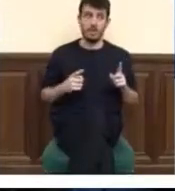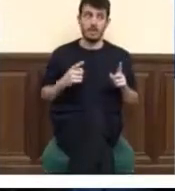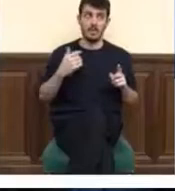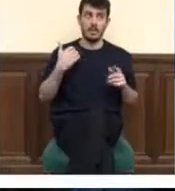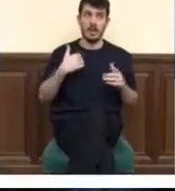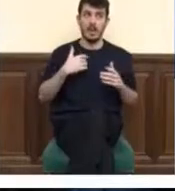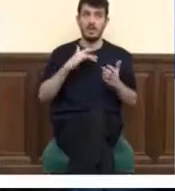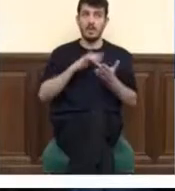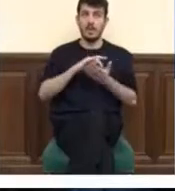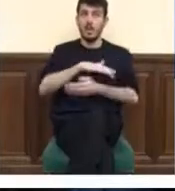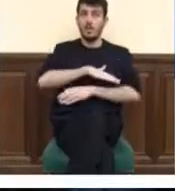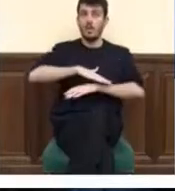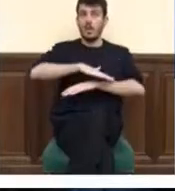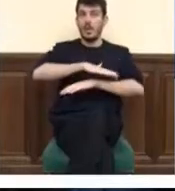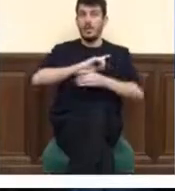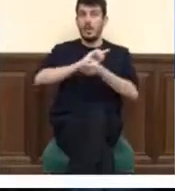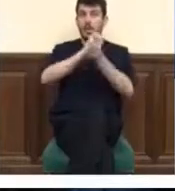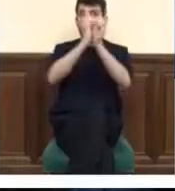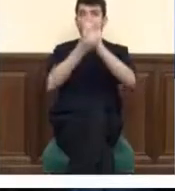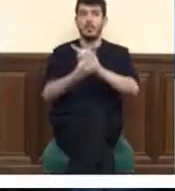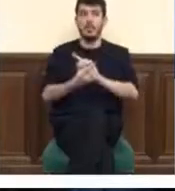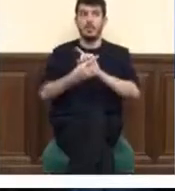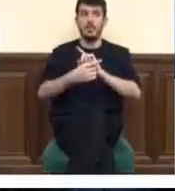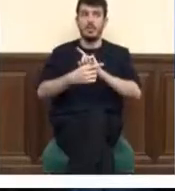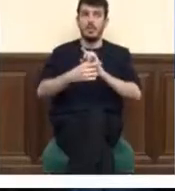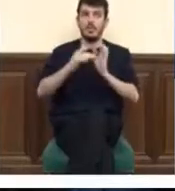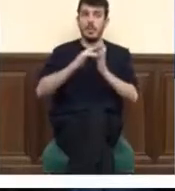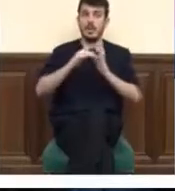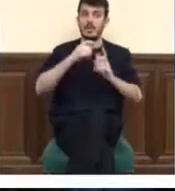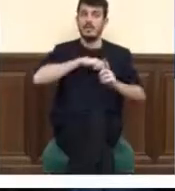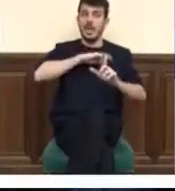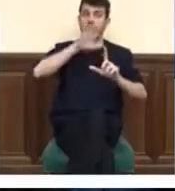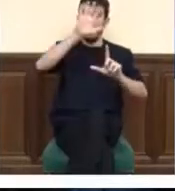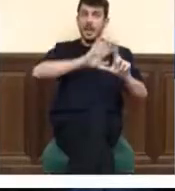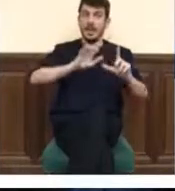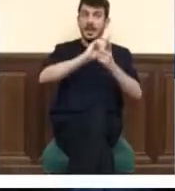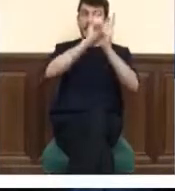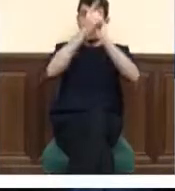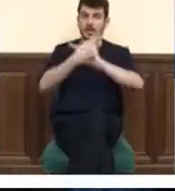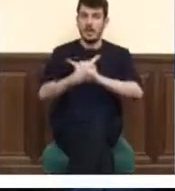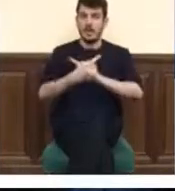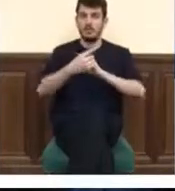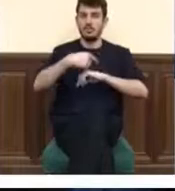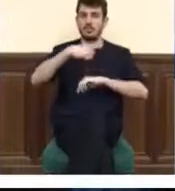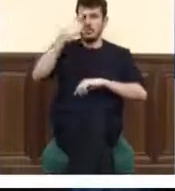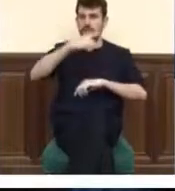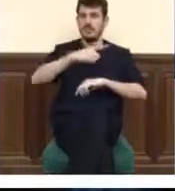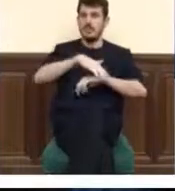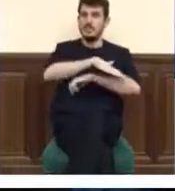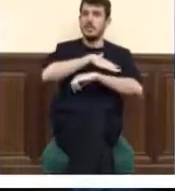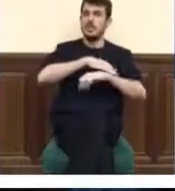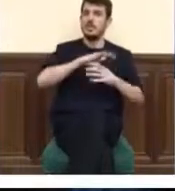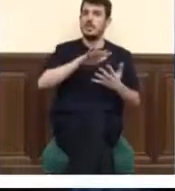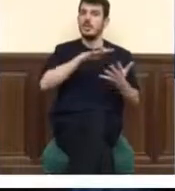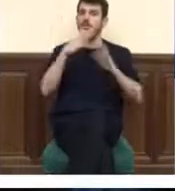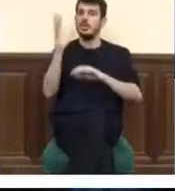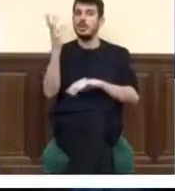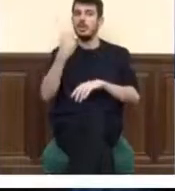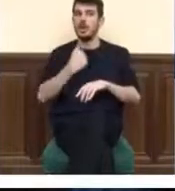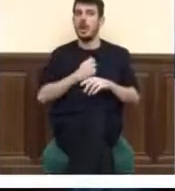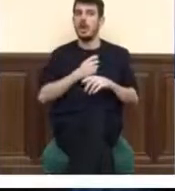un cambio de gobierno a nivel español. Nos consta que el Ministerio de Transición Ecológica apuesta por este tipo